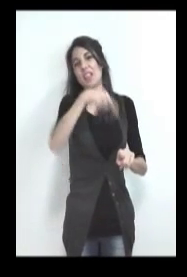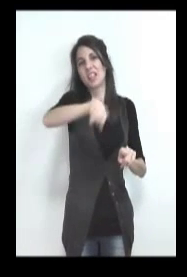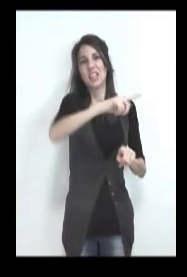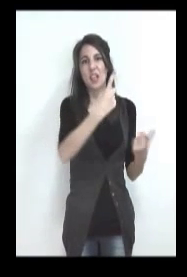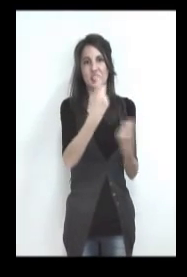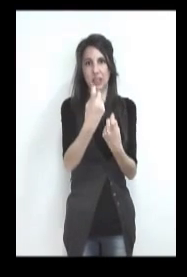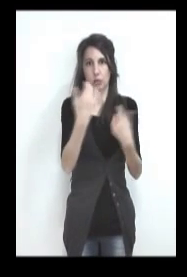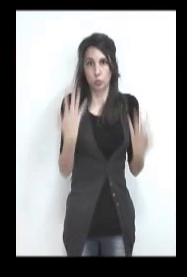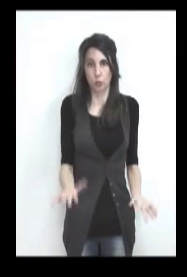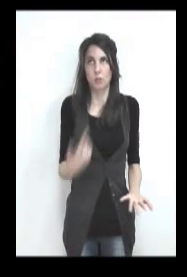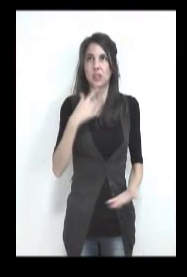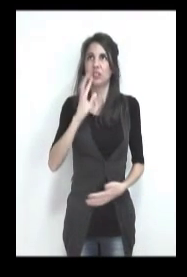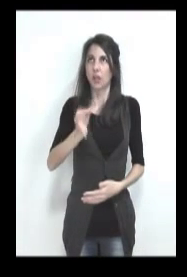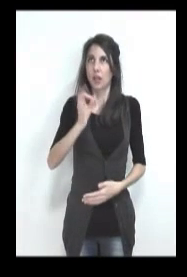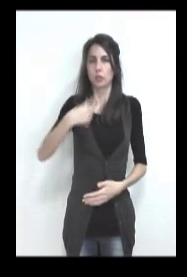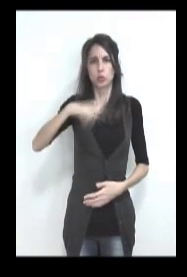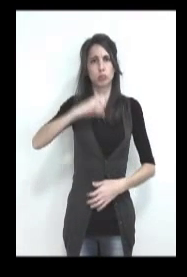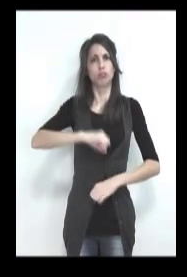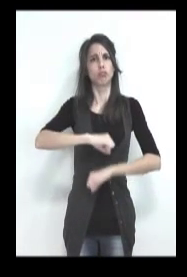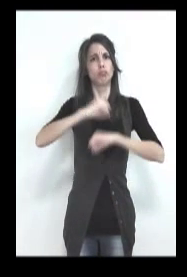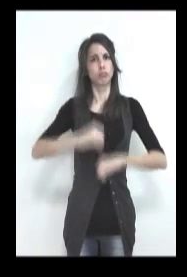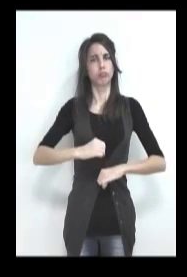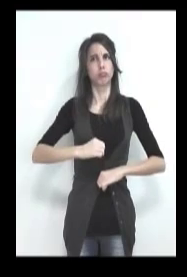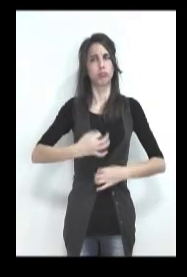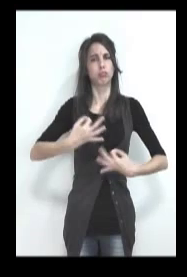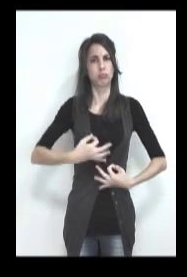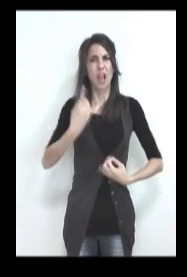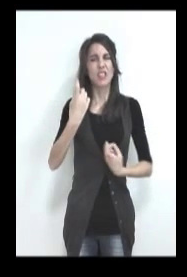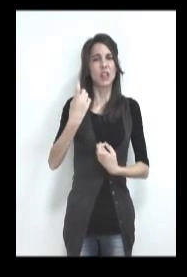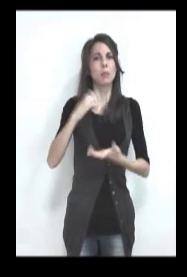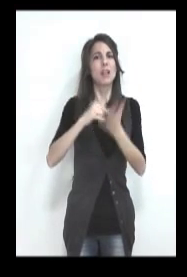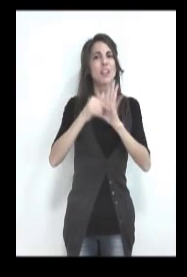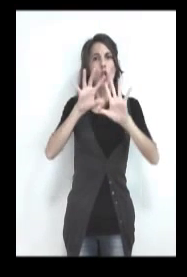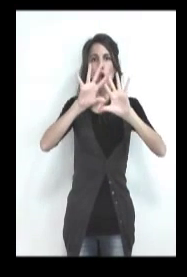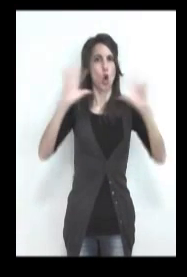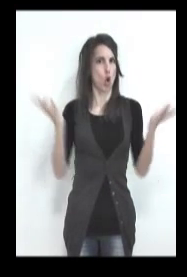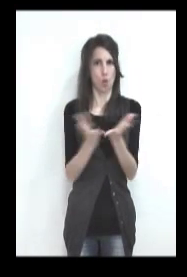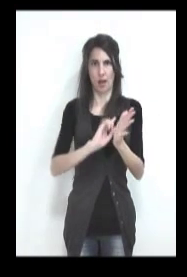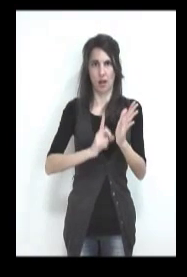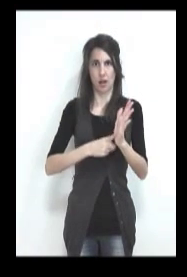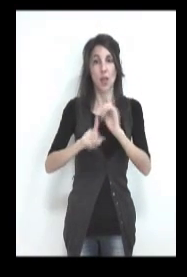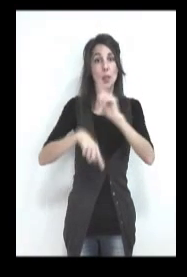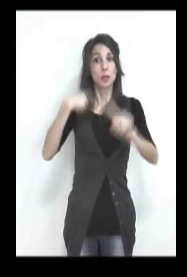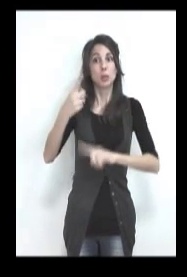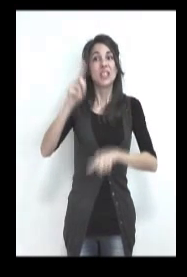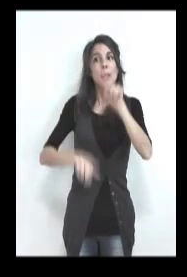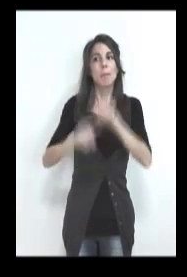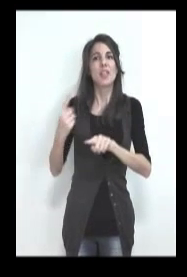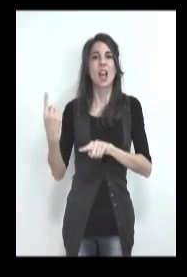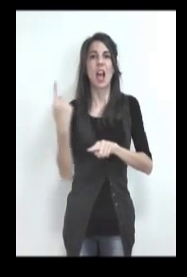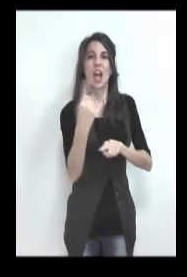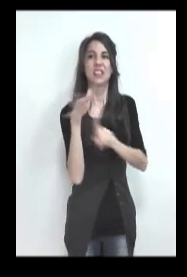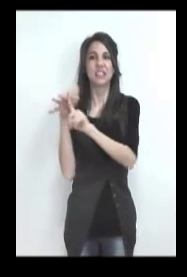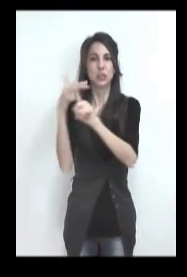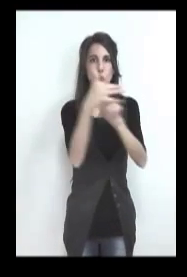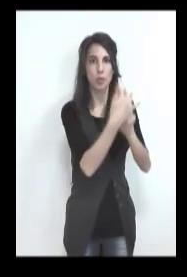que tenemos la firme convicción de que es necesaria una planificación global. Luego las actuaciones son las relativas y las que tienen sentido en cada lugar y en cada